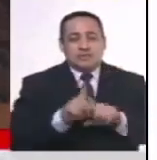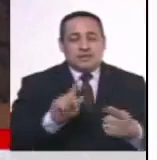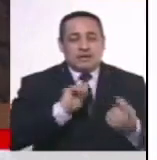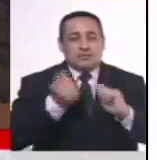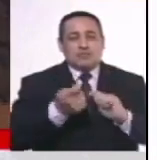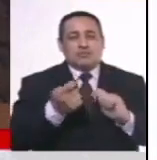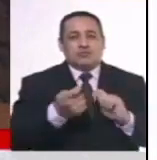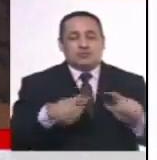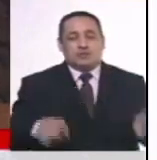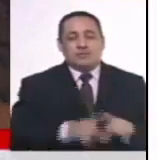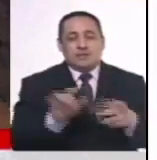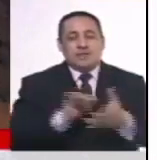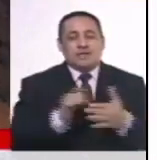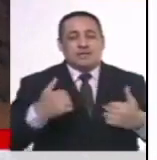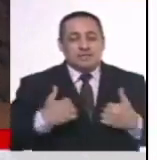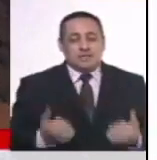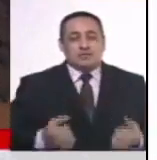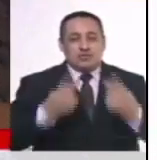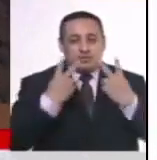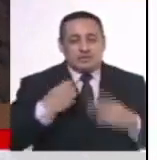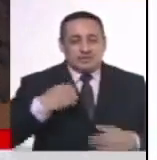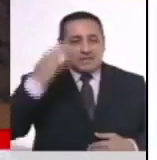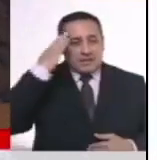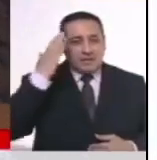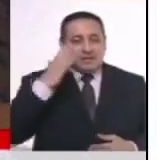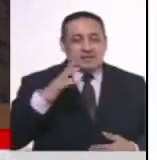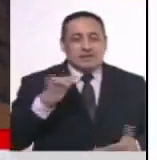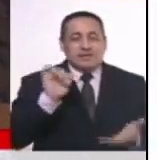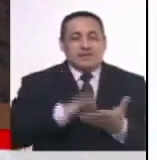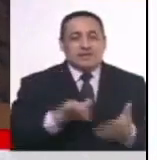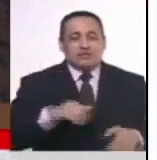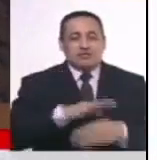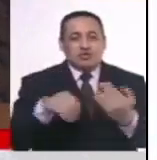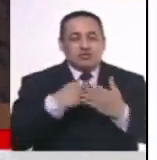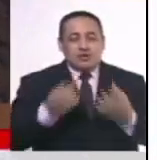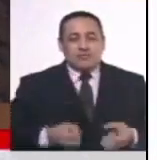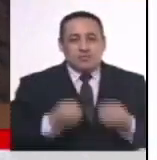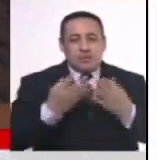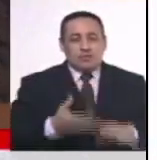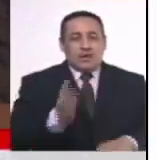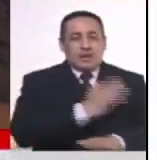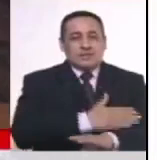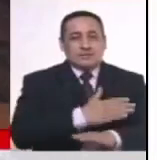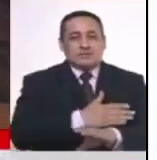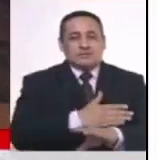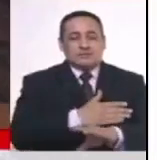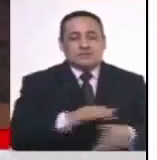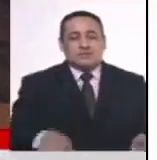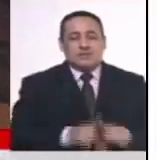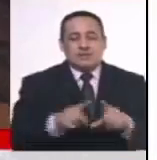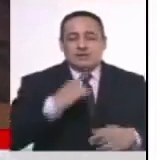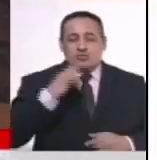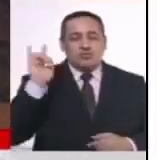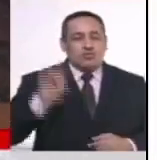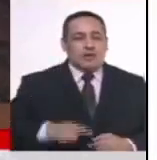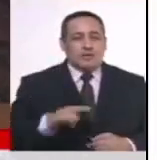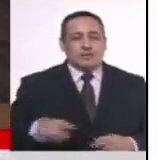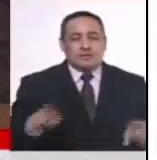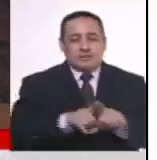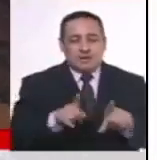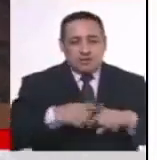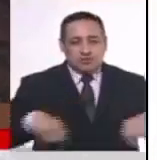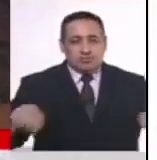innovación, y teniendo en cuenta todo lo mencionado anteriormente, es urgente,